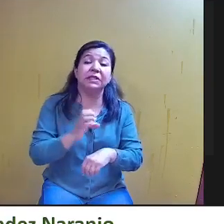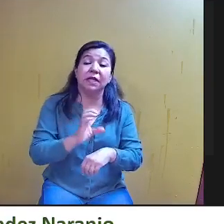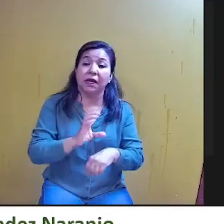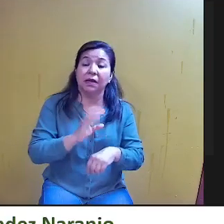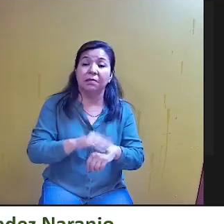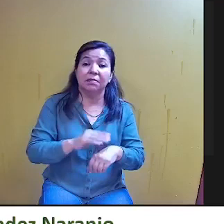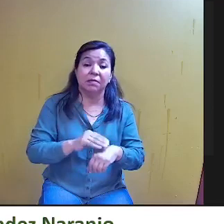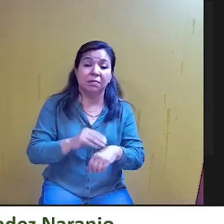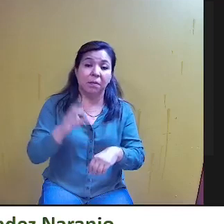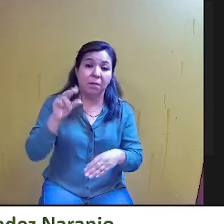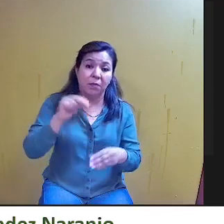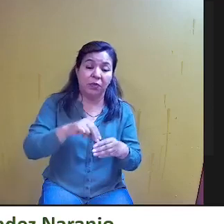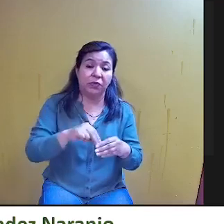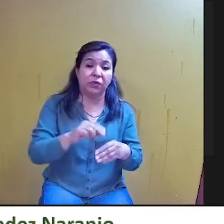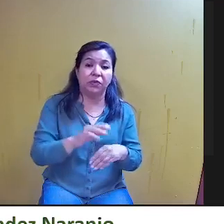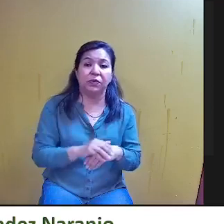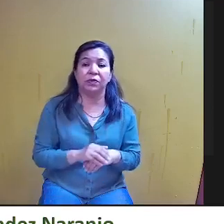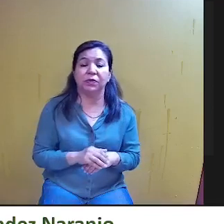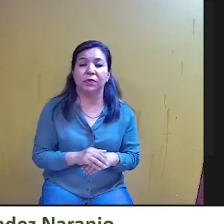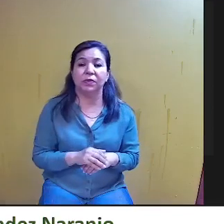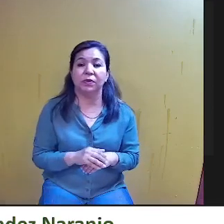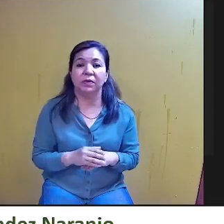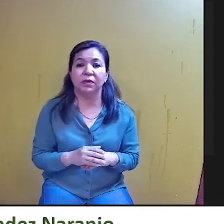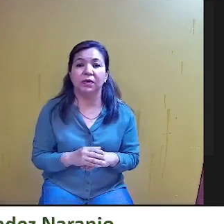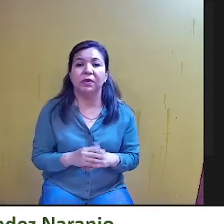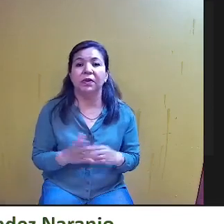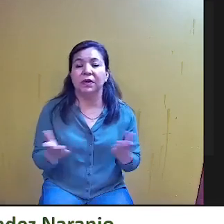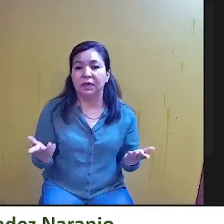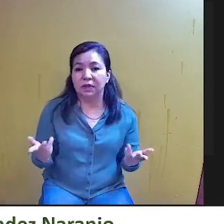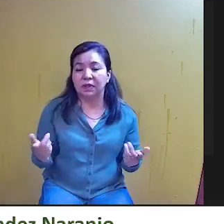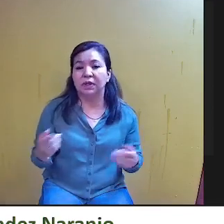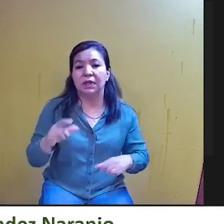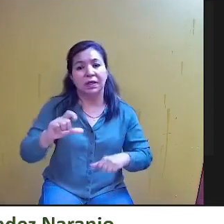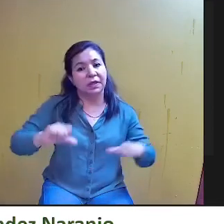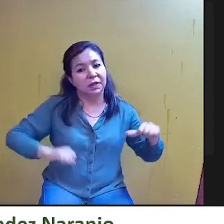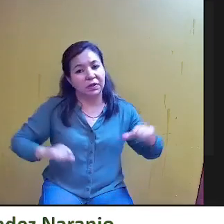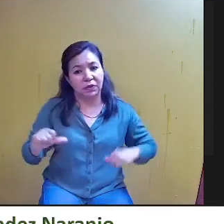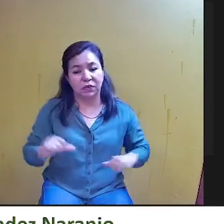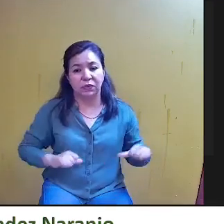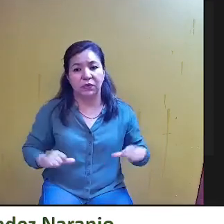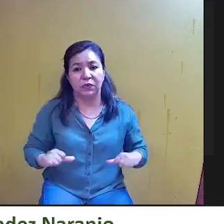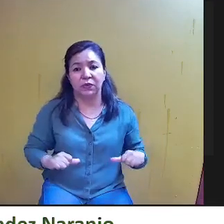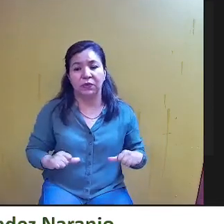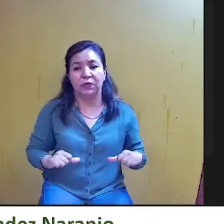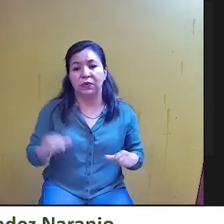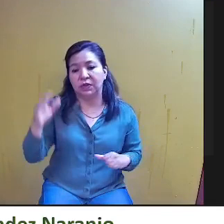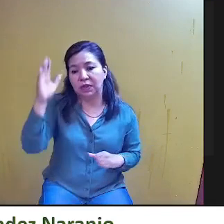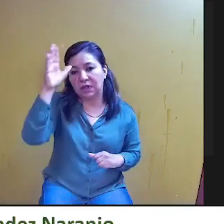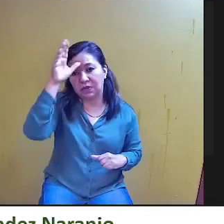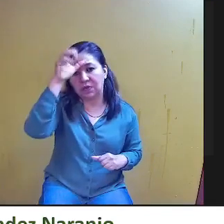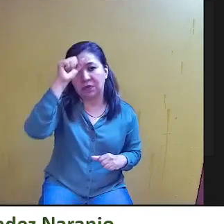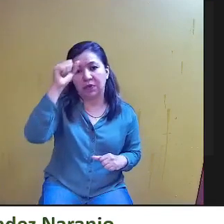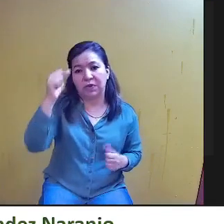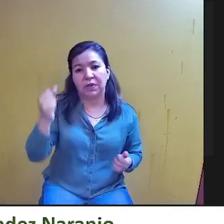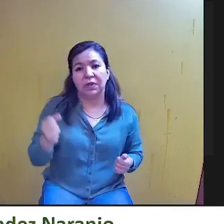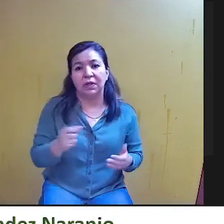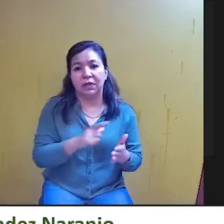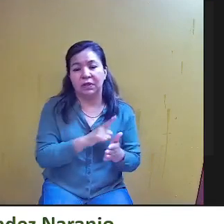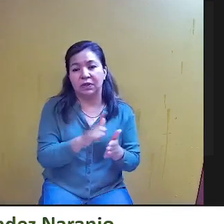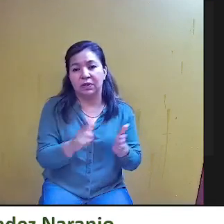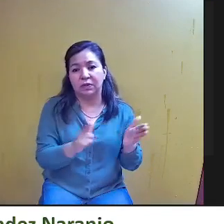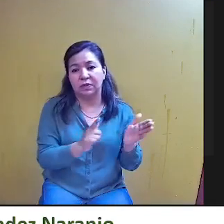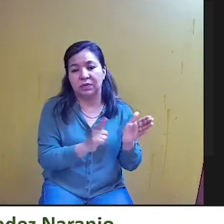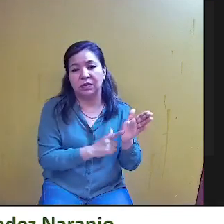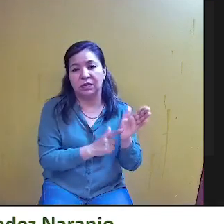designación. En este tema de agravios, el actor plantea que la responsable en el acuerdo combatido dejó de ponderar el mejor resultado para